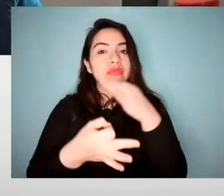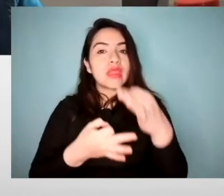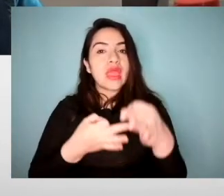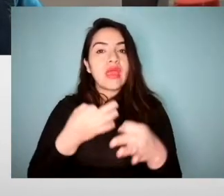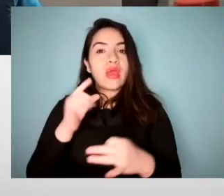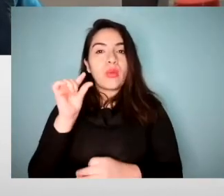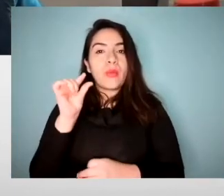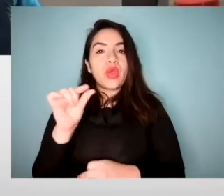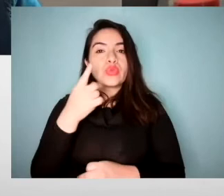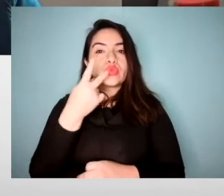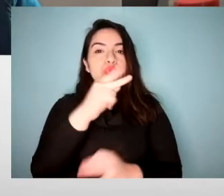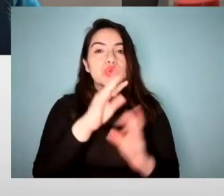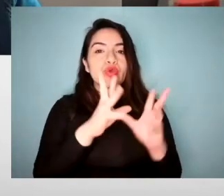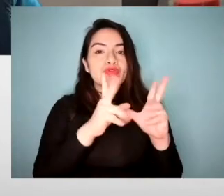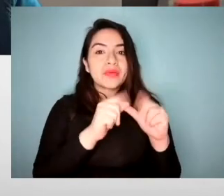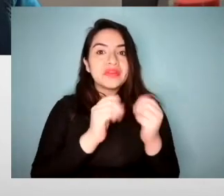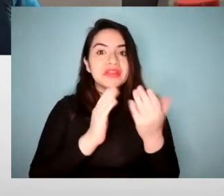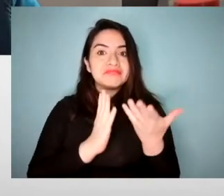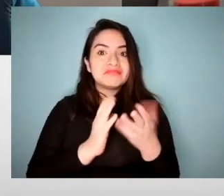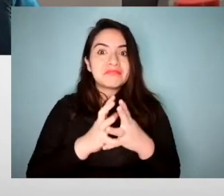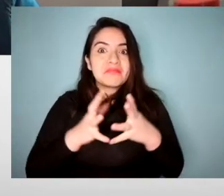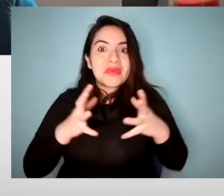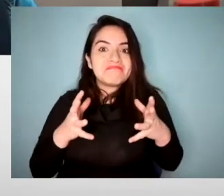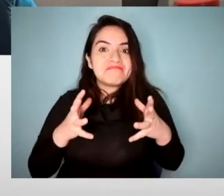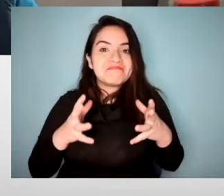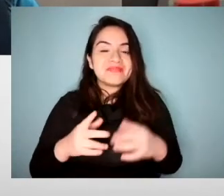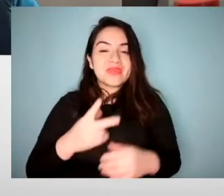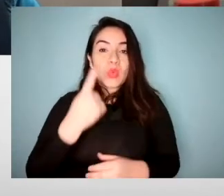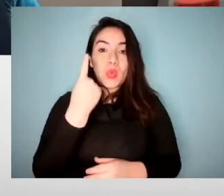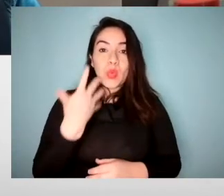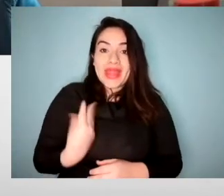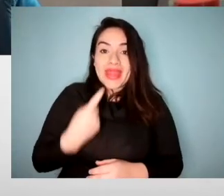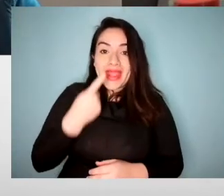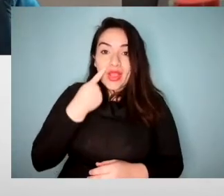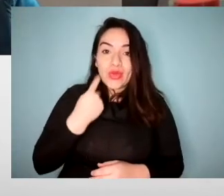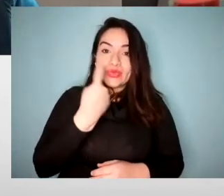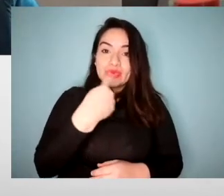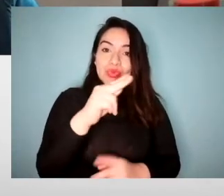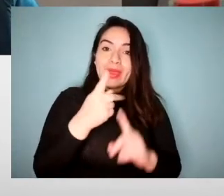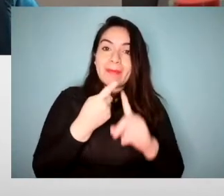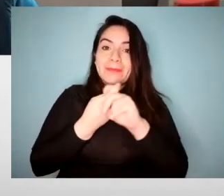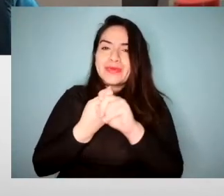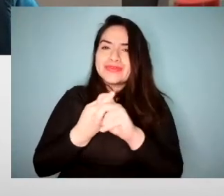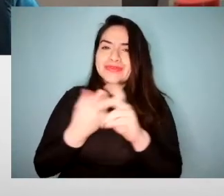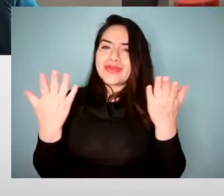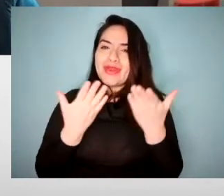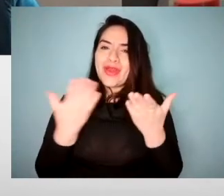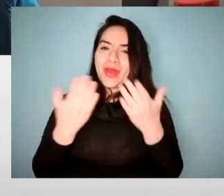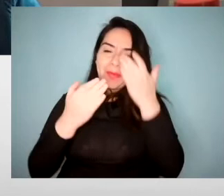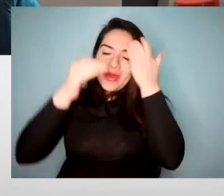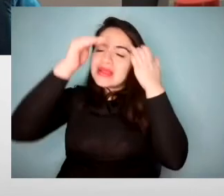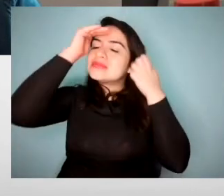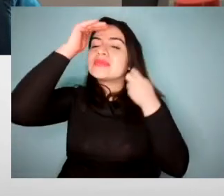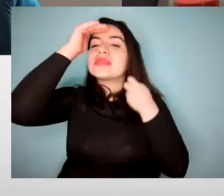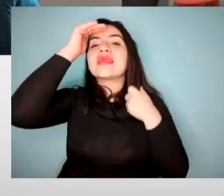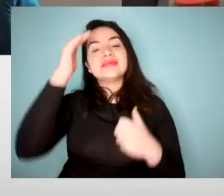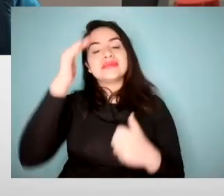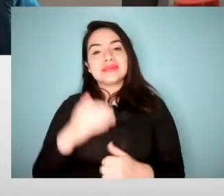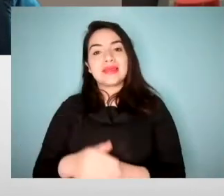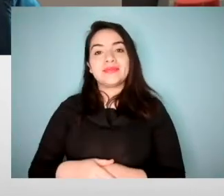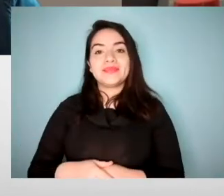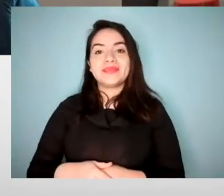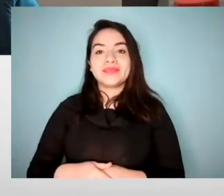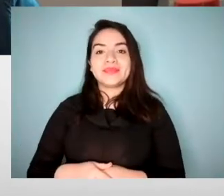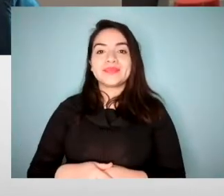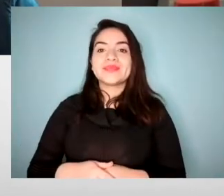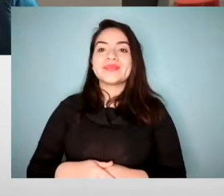familia se expandió mientras estuviste en Estados Unidos. Tuviste un hijo con tu esposo. ¿Cómo es esa experiencia de, tú sabes, expandir